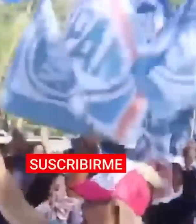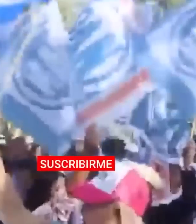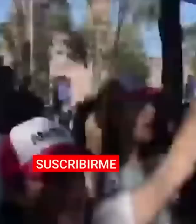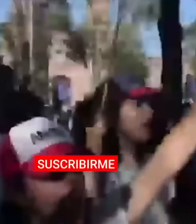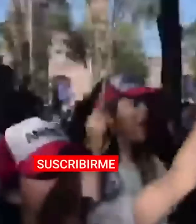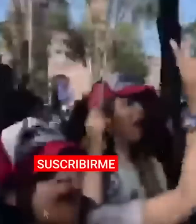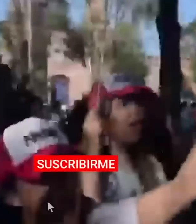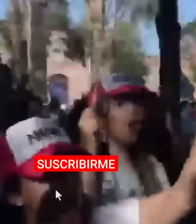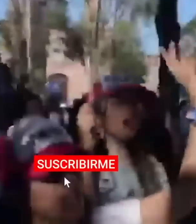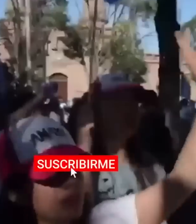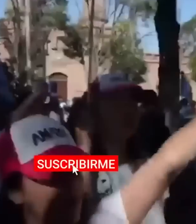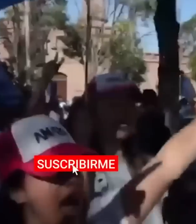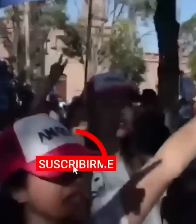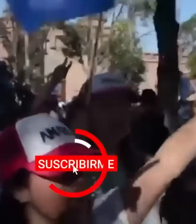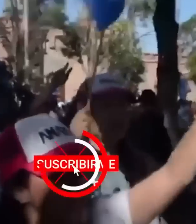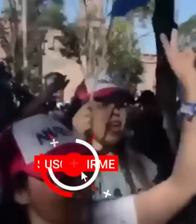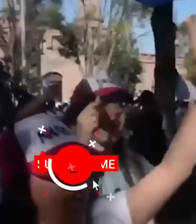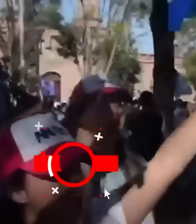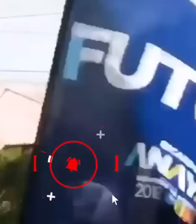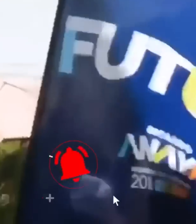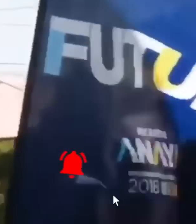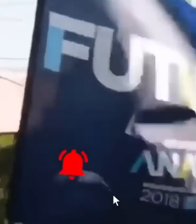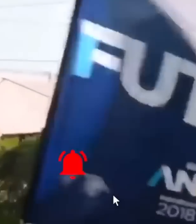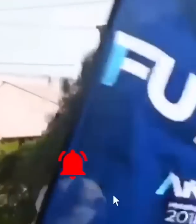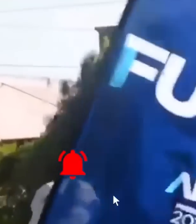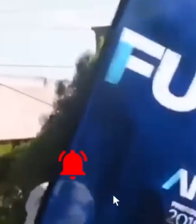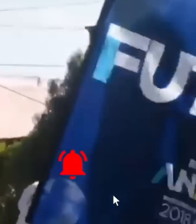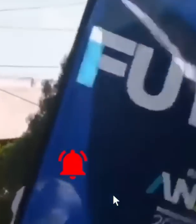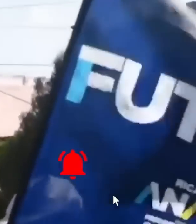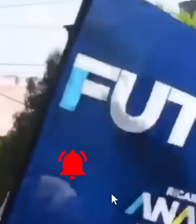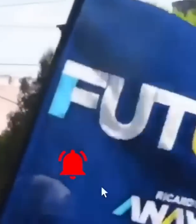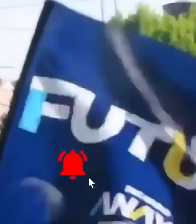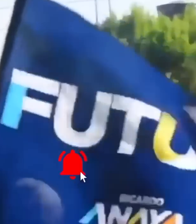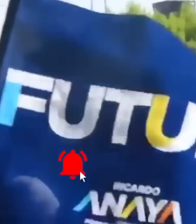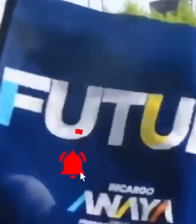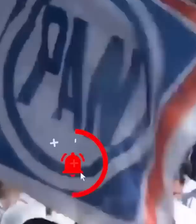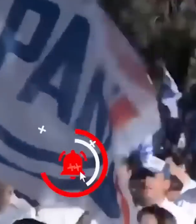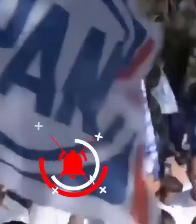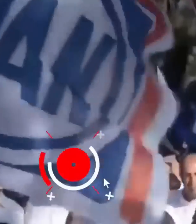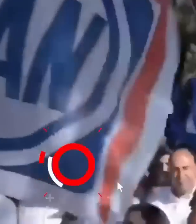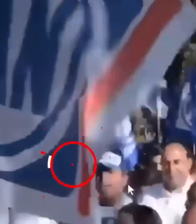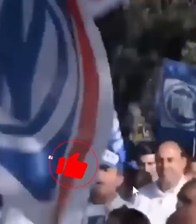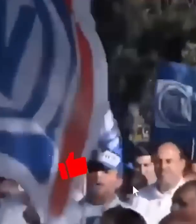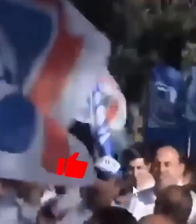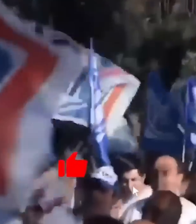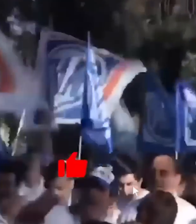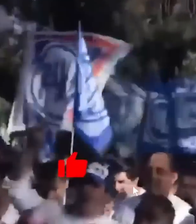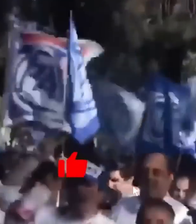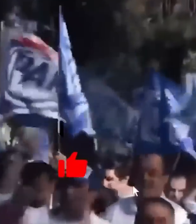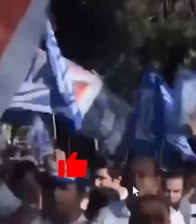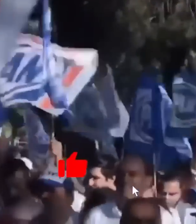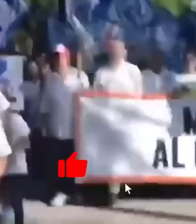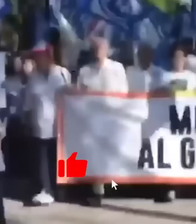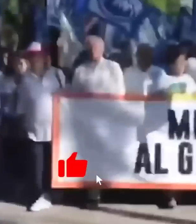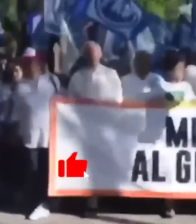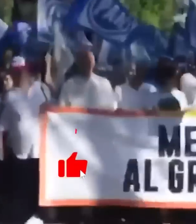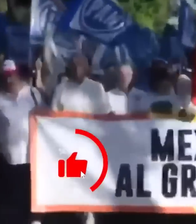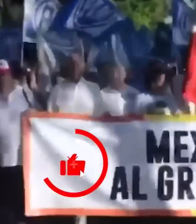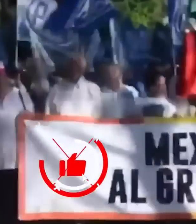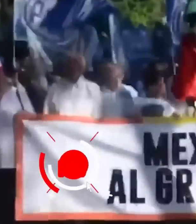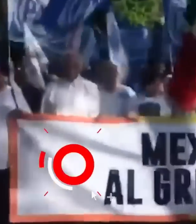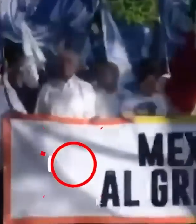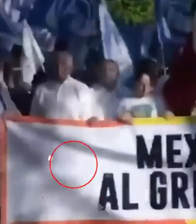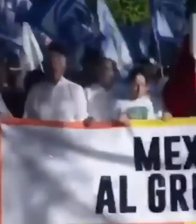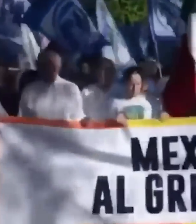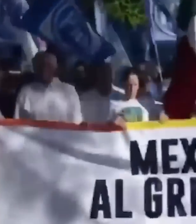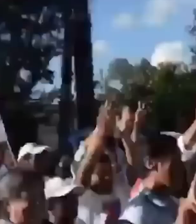Coahuila y el Estado de México y competir sumando los votos que le pudiera agregar el PRD. En el caso de Coahuila, de concretarse la alianza